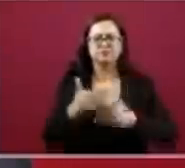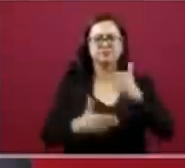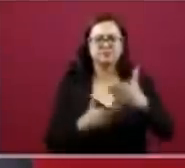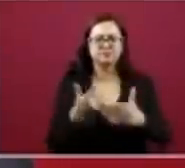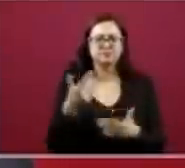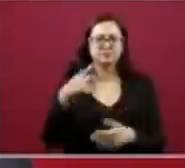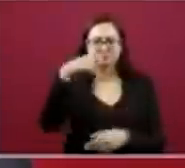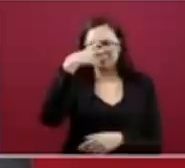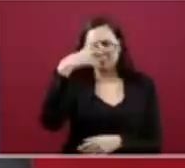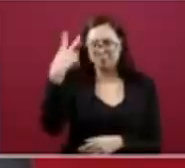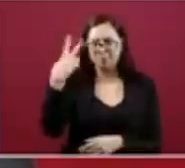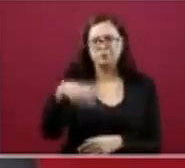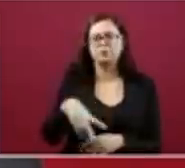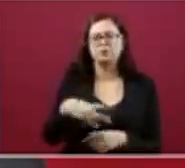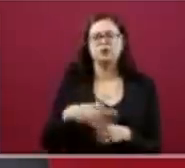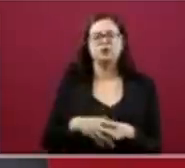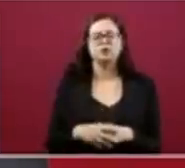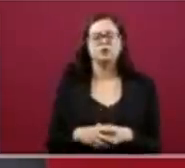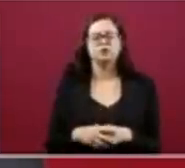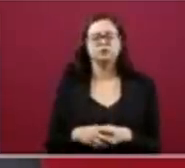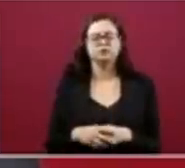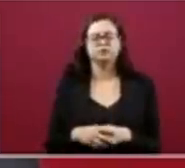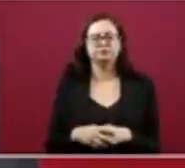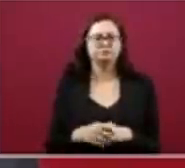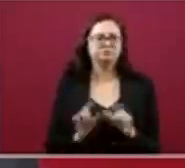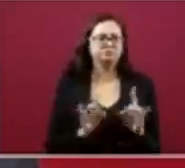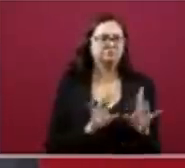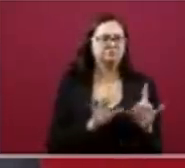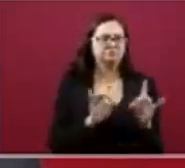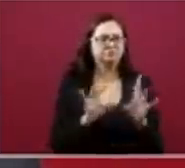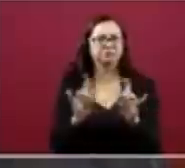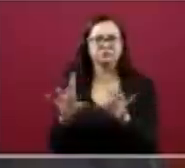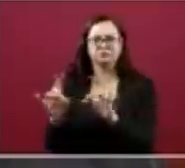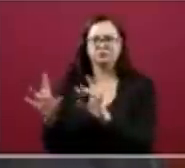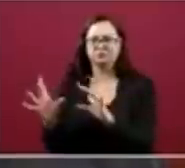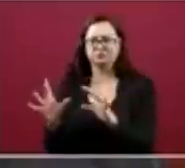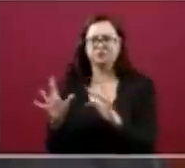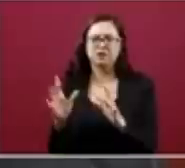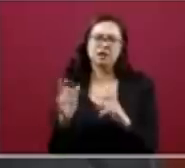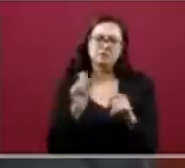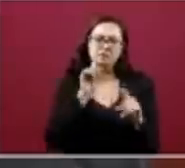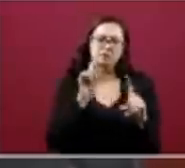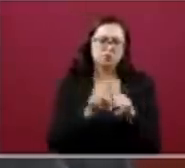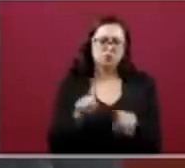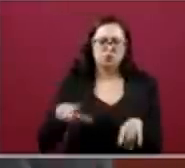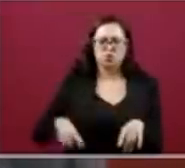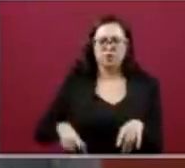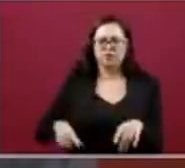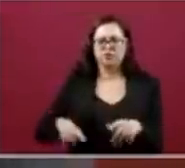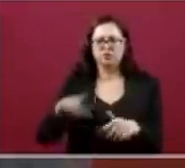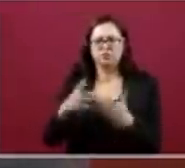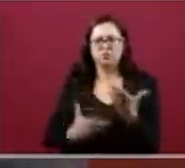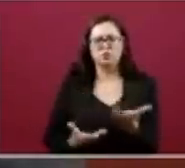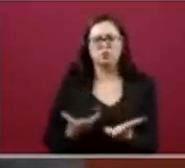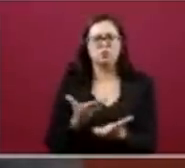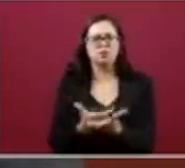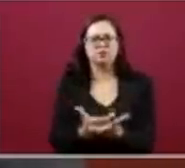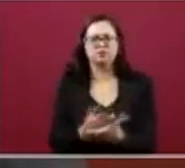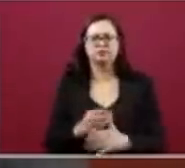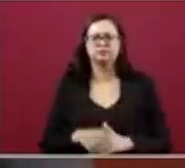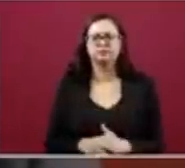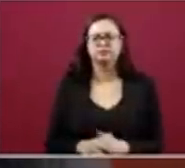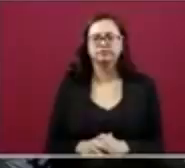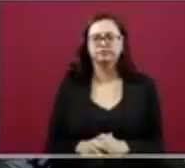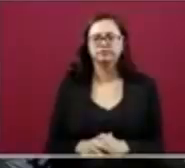México con las mujeres y nuestra propuesta. Gracias, gracias.